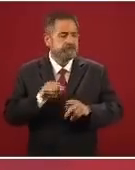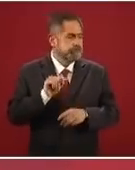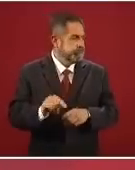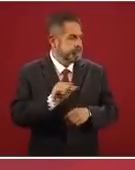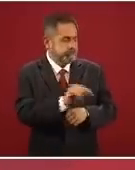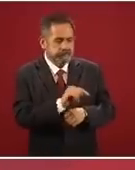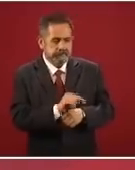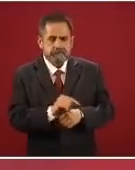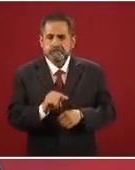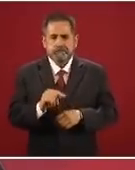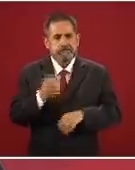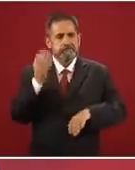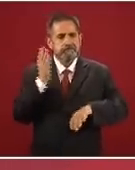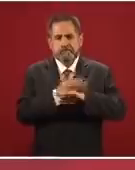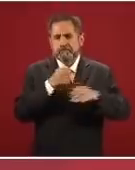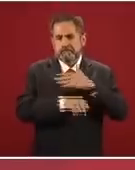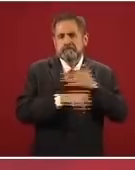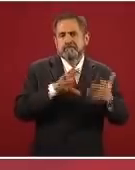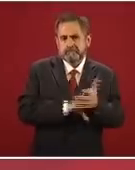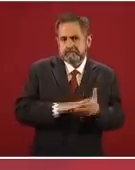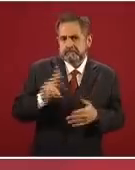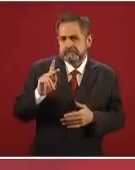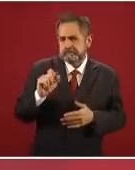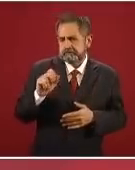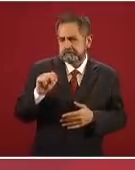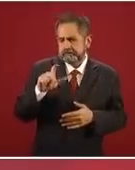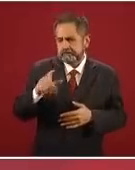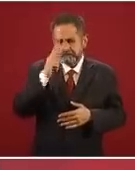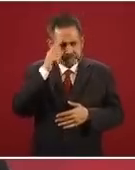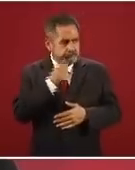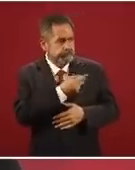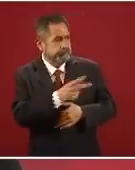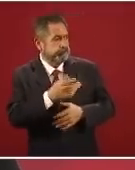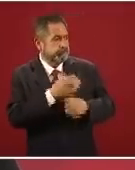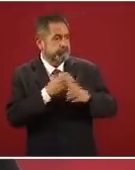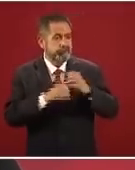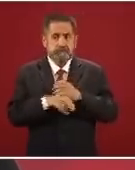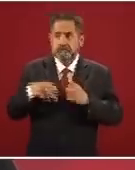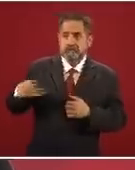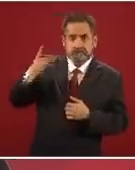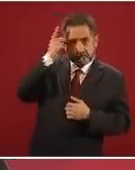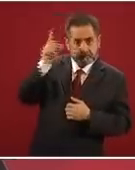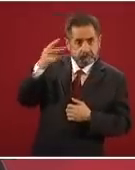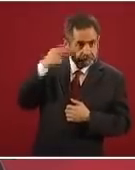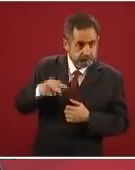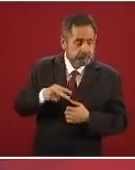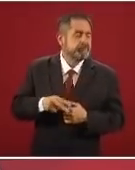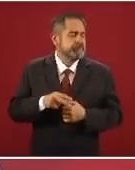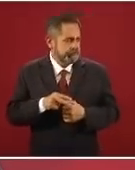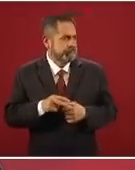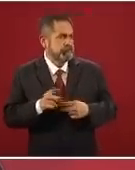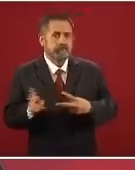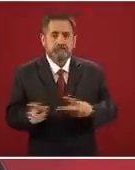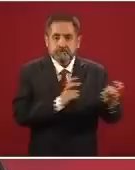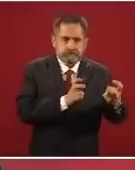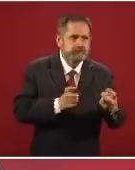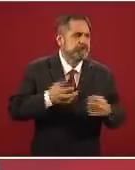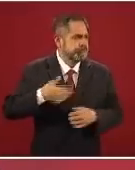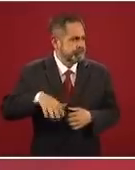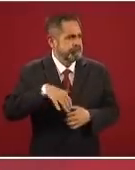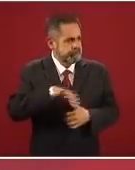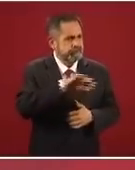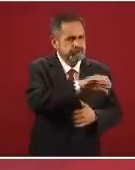carácter penal para la recuperación de los bienes de la nación. Hemos trabajado mucho en esto